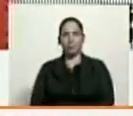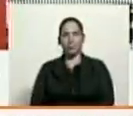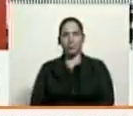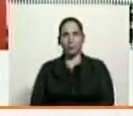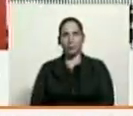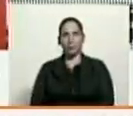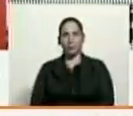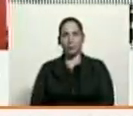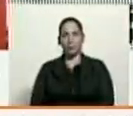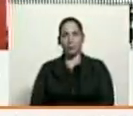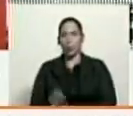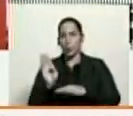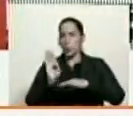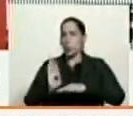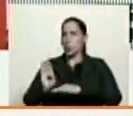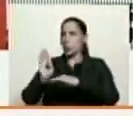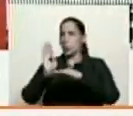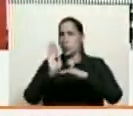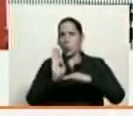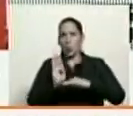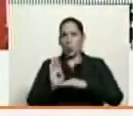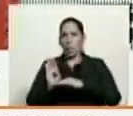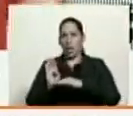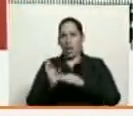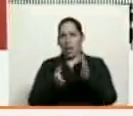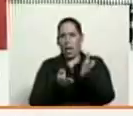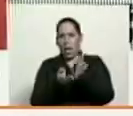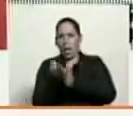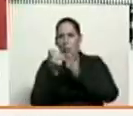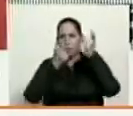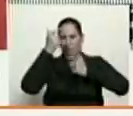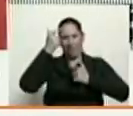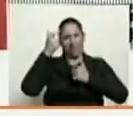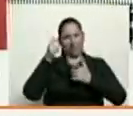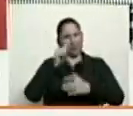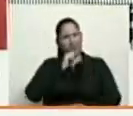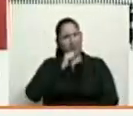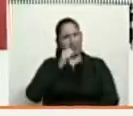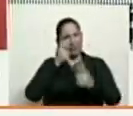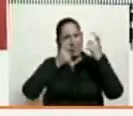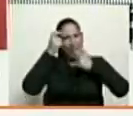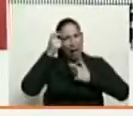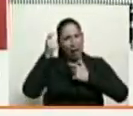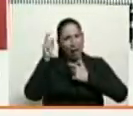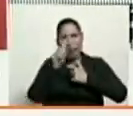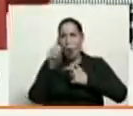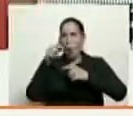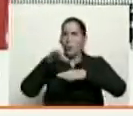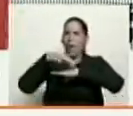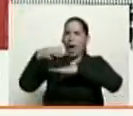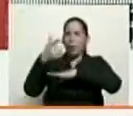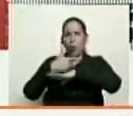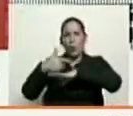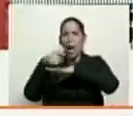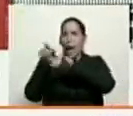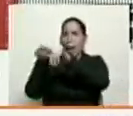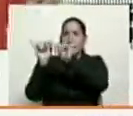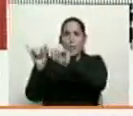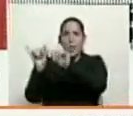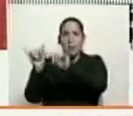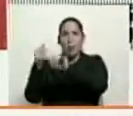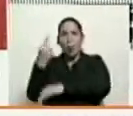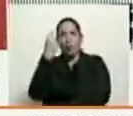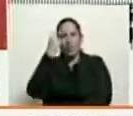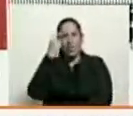Hay que cuidar el legado de Hugo Chávez. Y a Hugo Chávez, que no lo dejaron gobernar ellos ni un día. Y